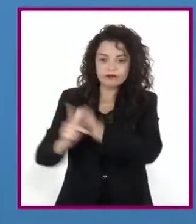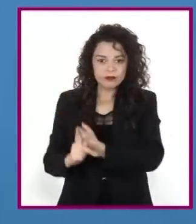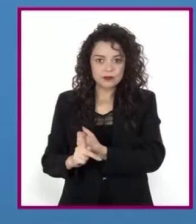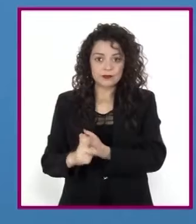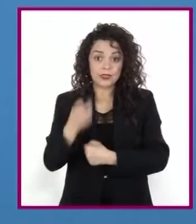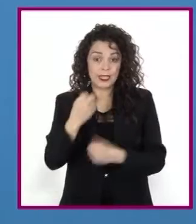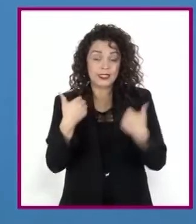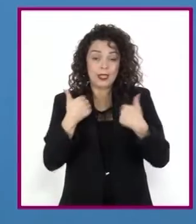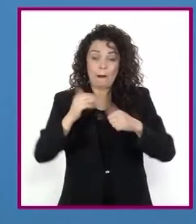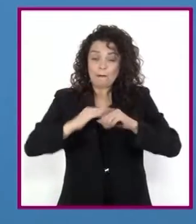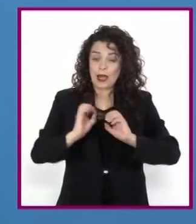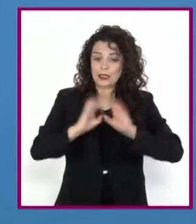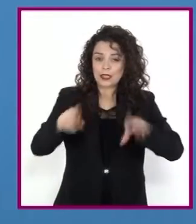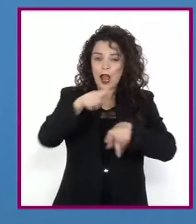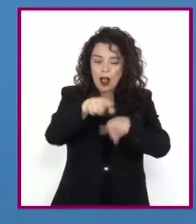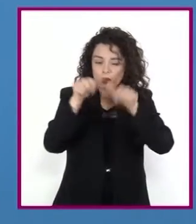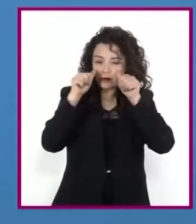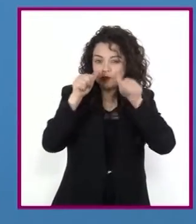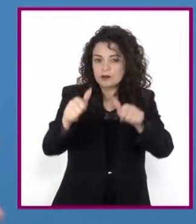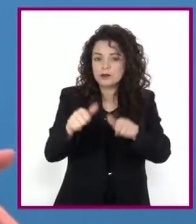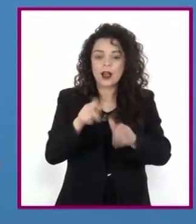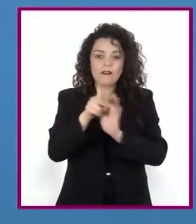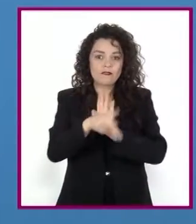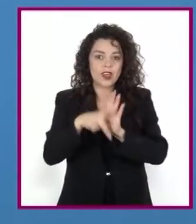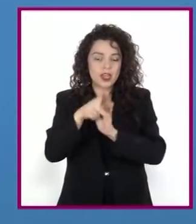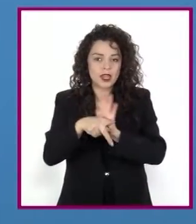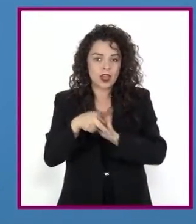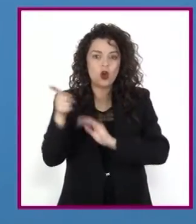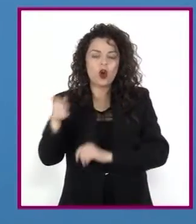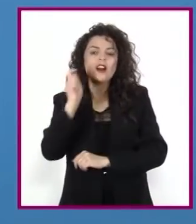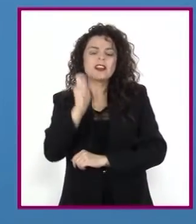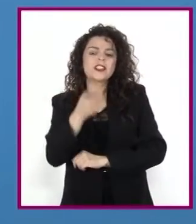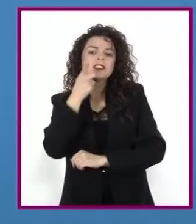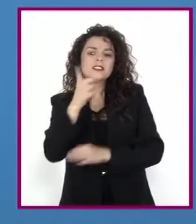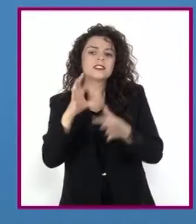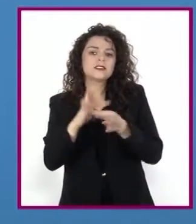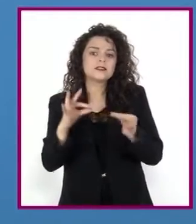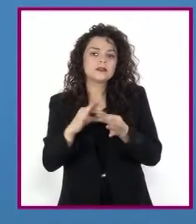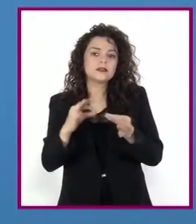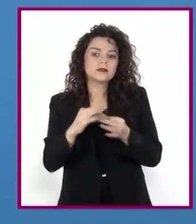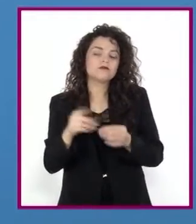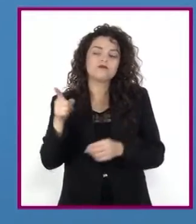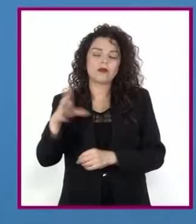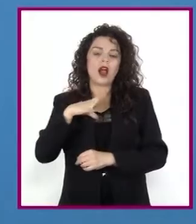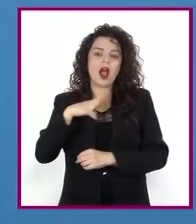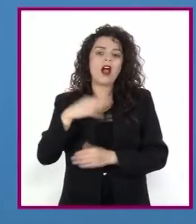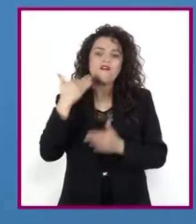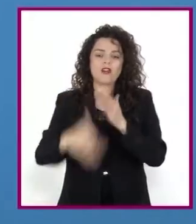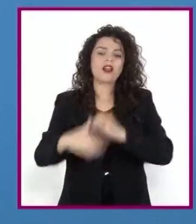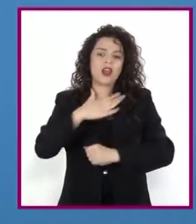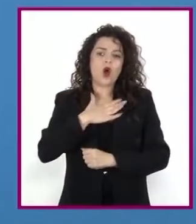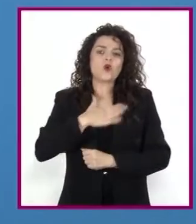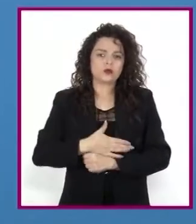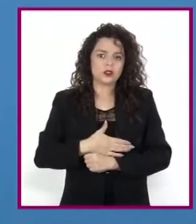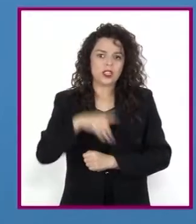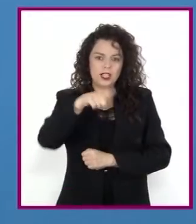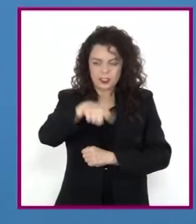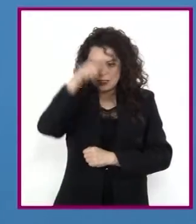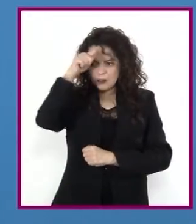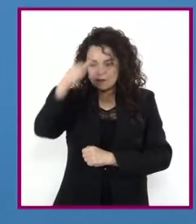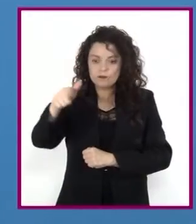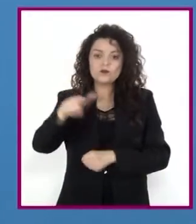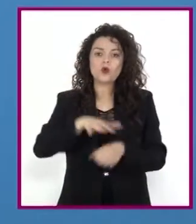claro, pongamos atención al siguiente video, en el que se plantea una situación injusta. Identifiquen cuál fue